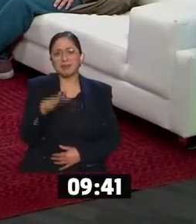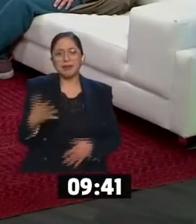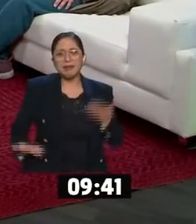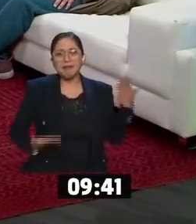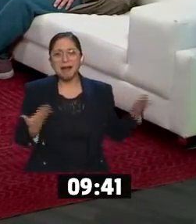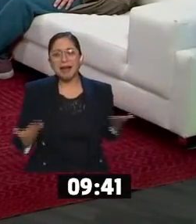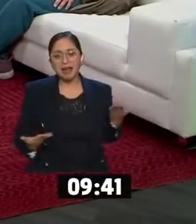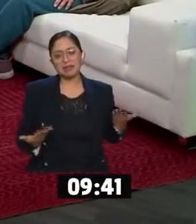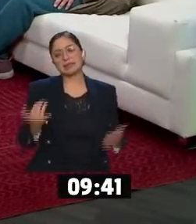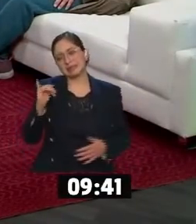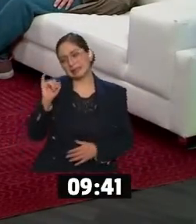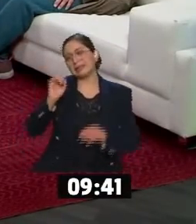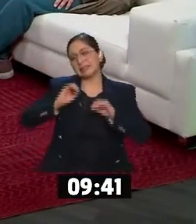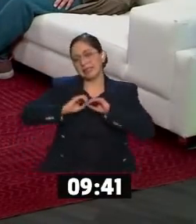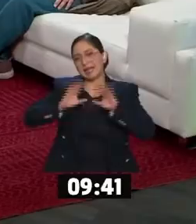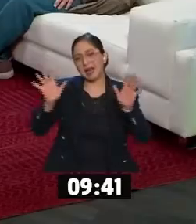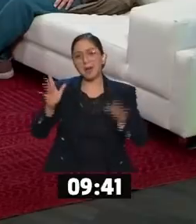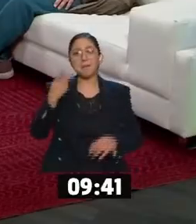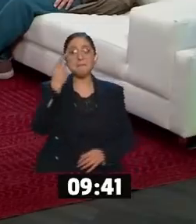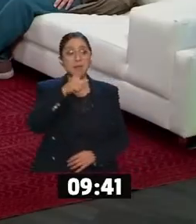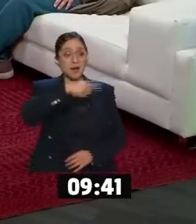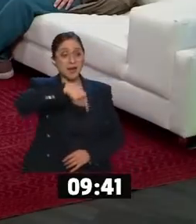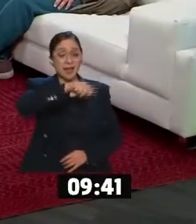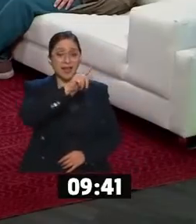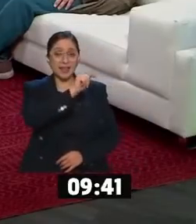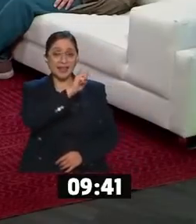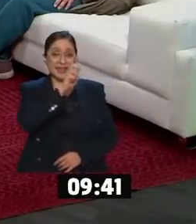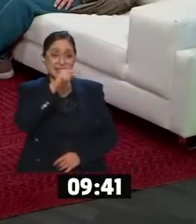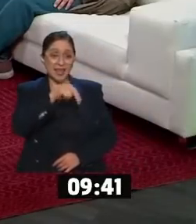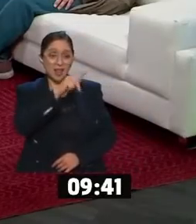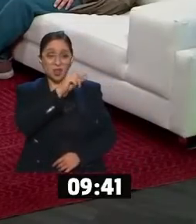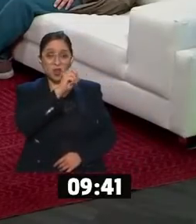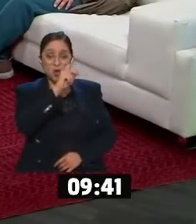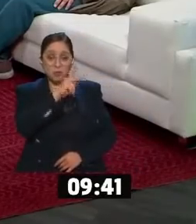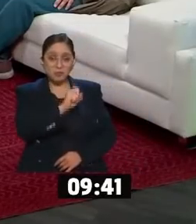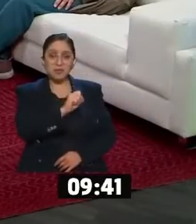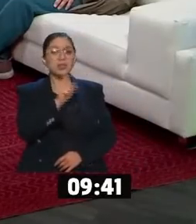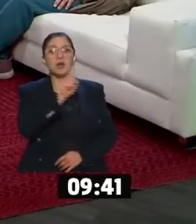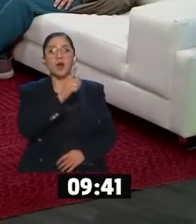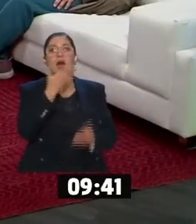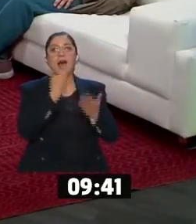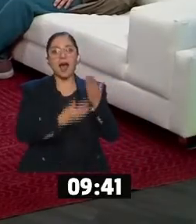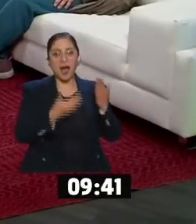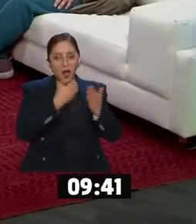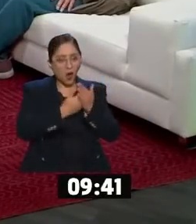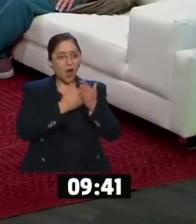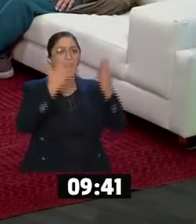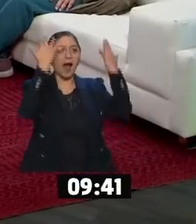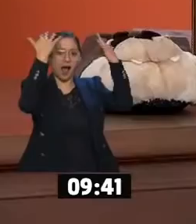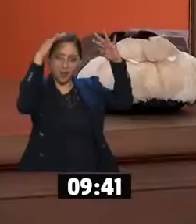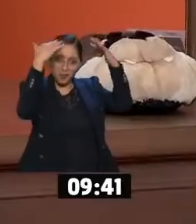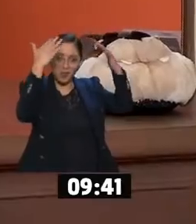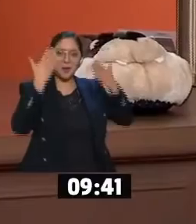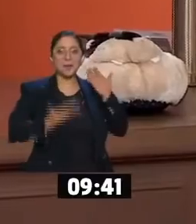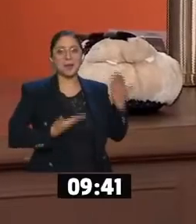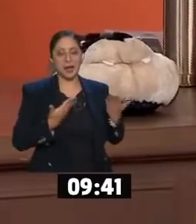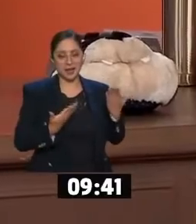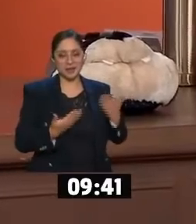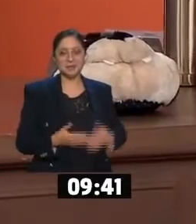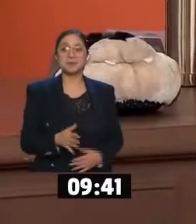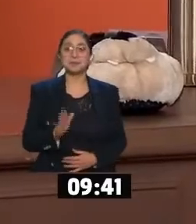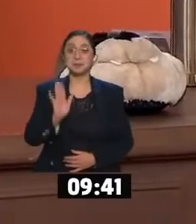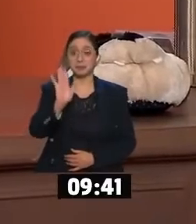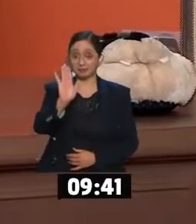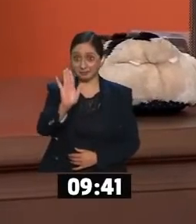decirle que dejaron de ser los teen tops para ser los adult tops. Oye, Ya son los- pero déjenme decirles